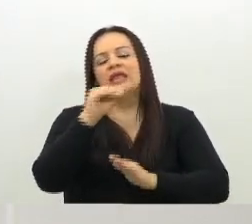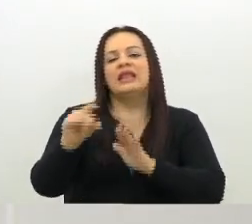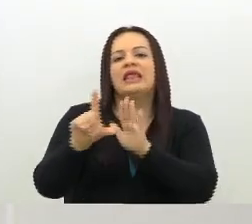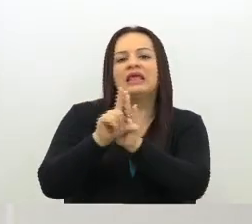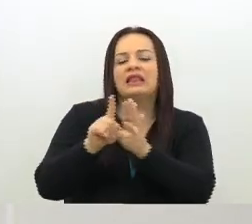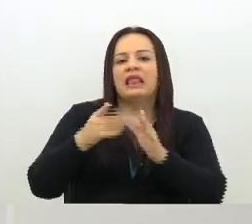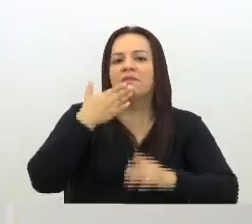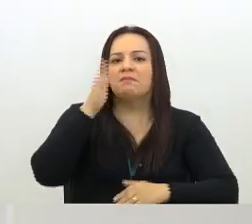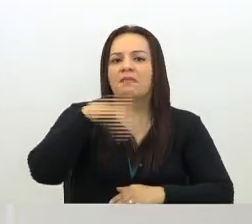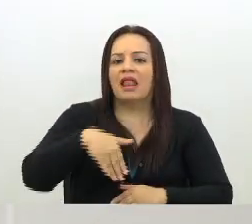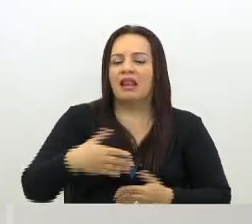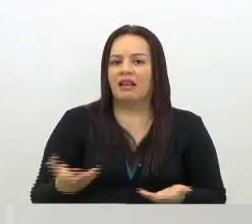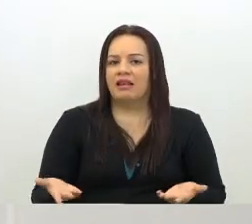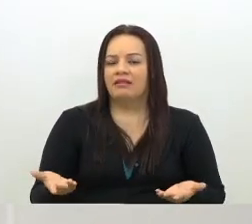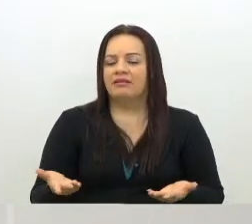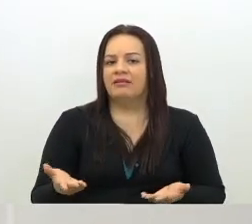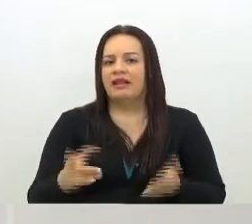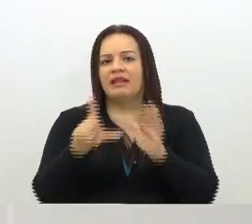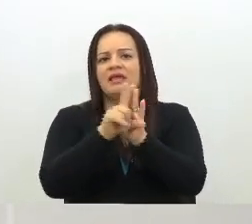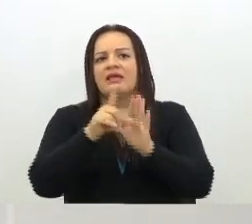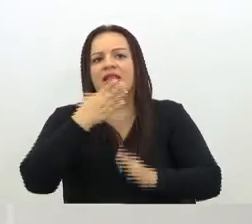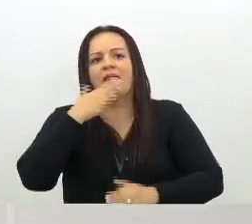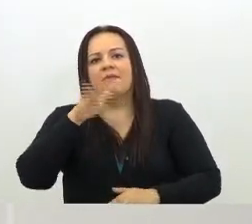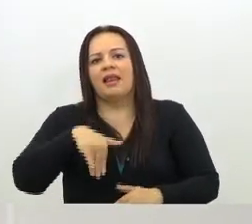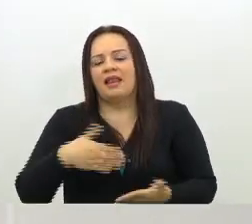mal. Legislan mal.